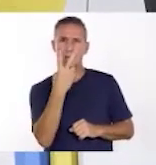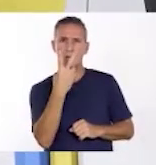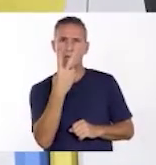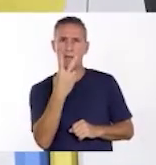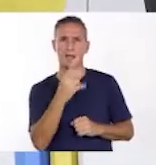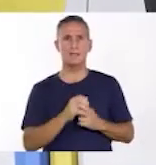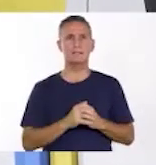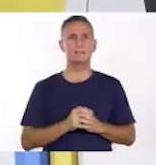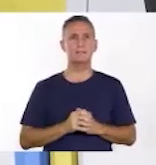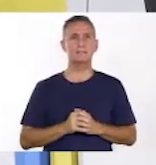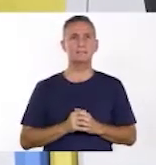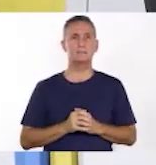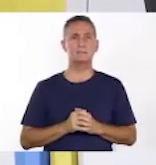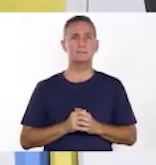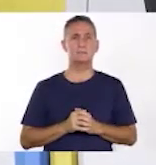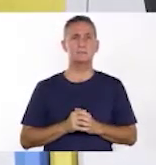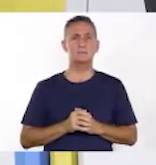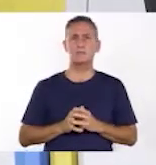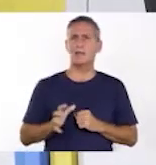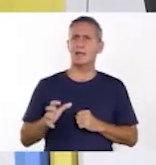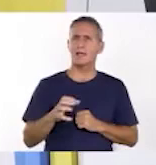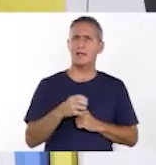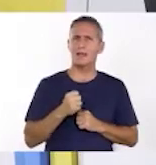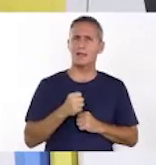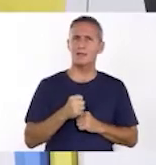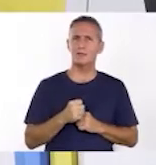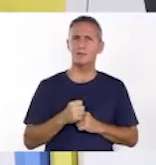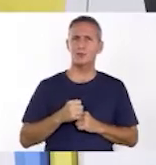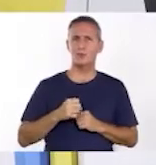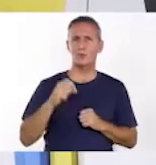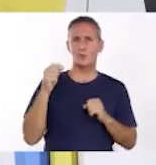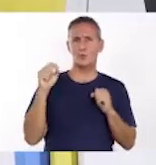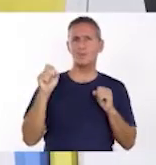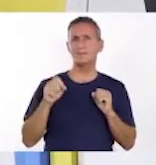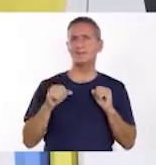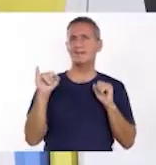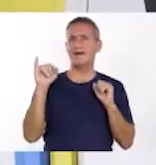atención en todo lo que se va a orientar.